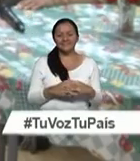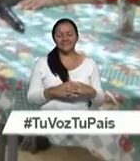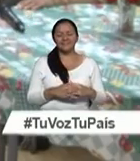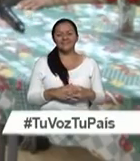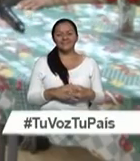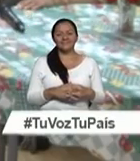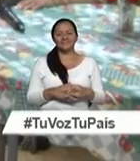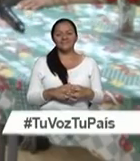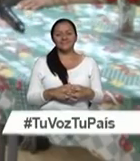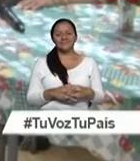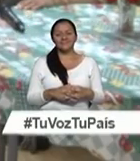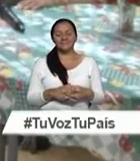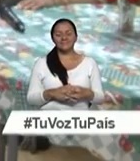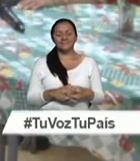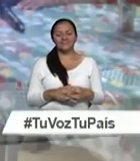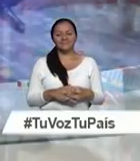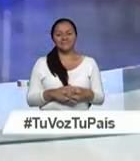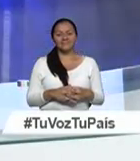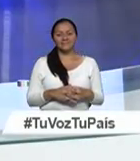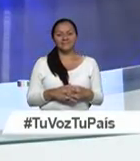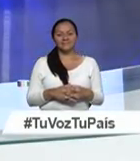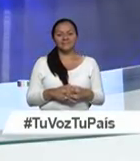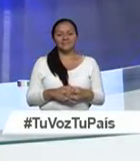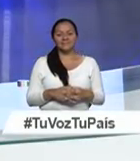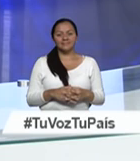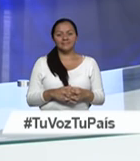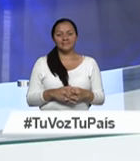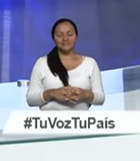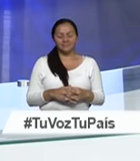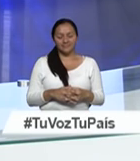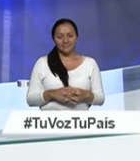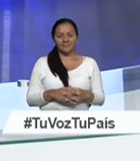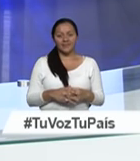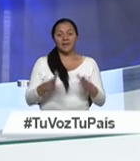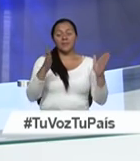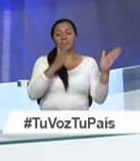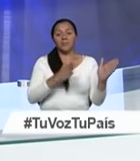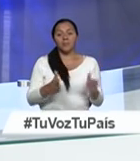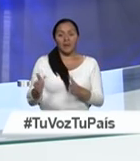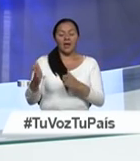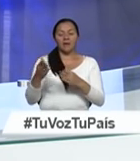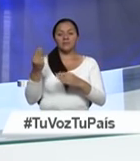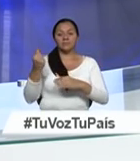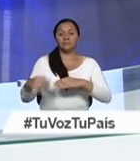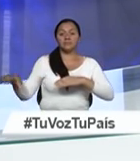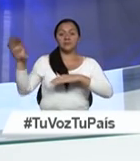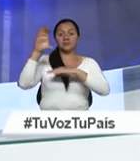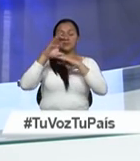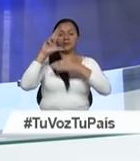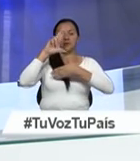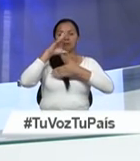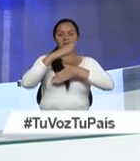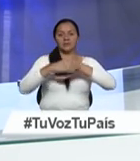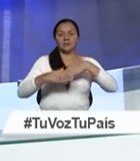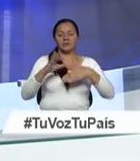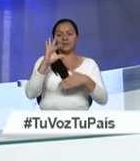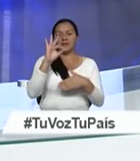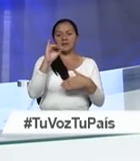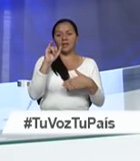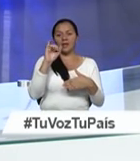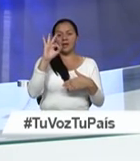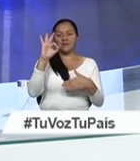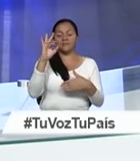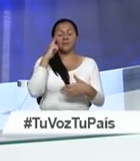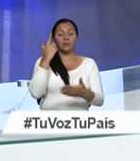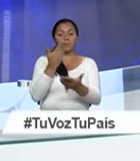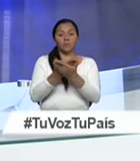Carolina Díaz, Noticiero Ciudadano. El programa de facilidad de inversiones para Latinoamérica LIFE es una